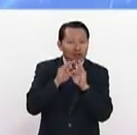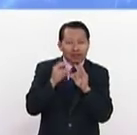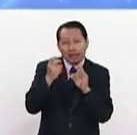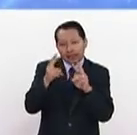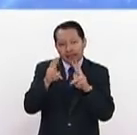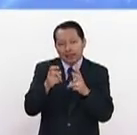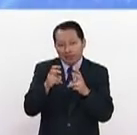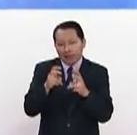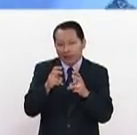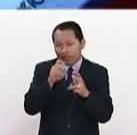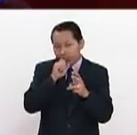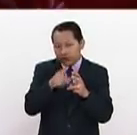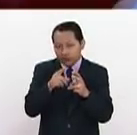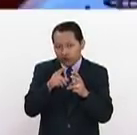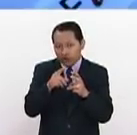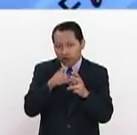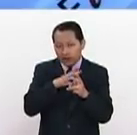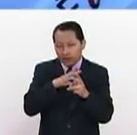abordando este tema.